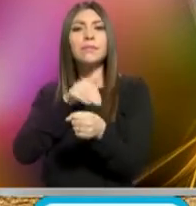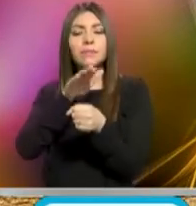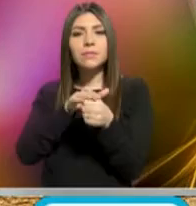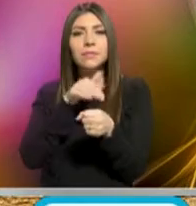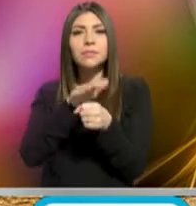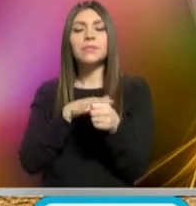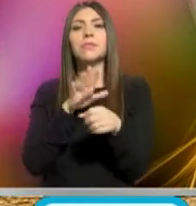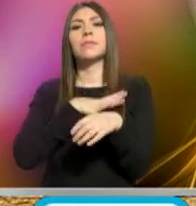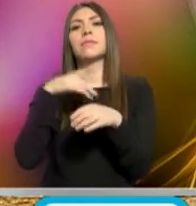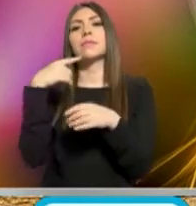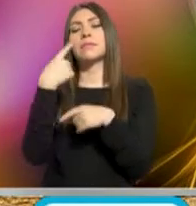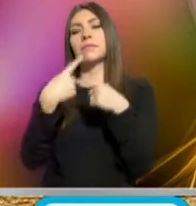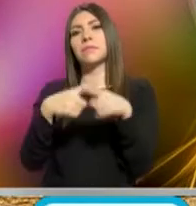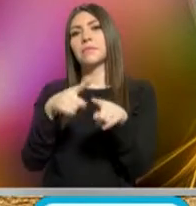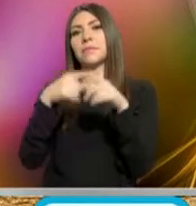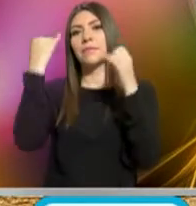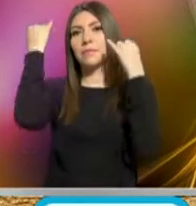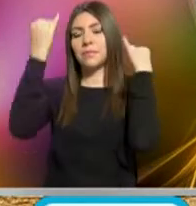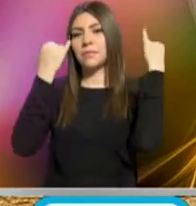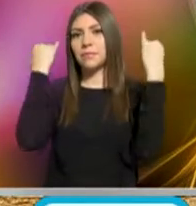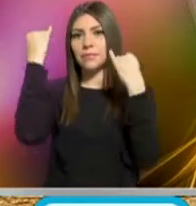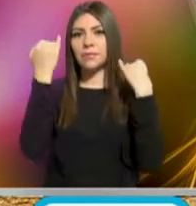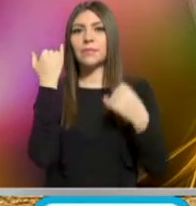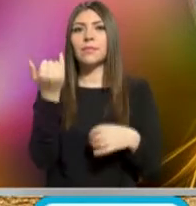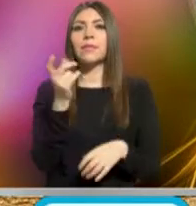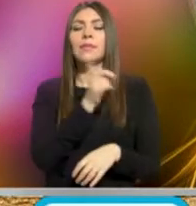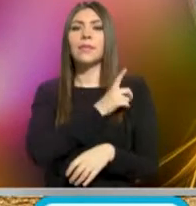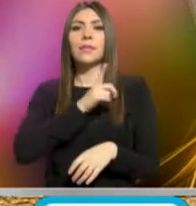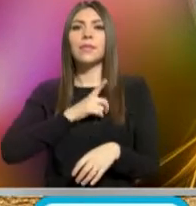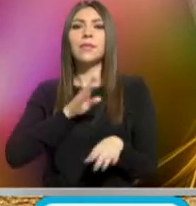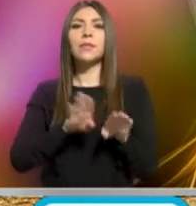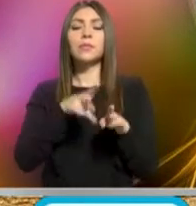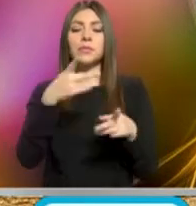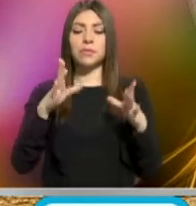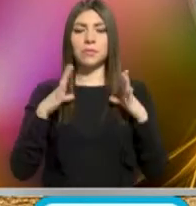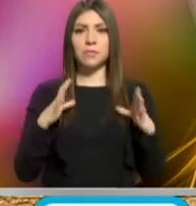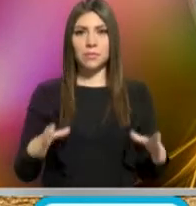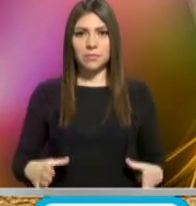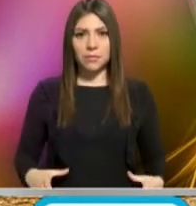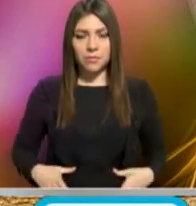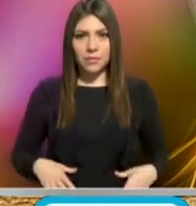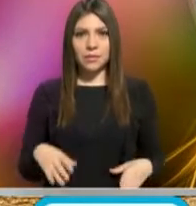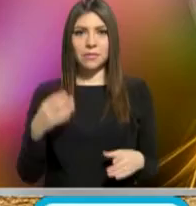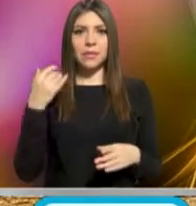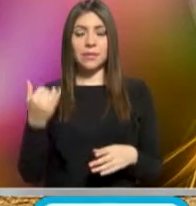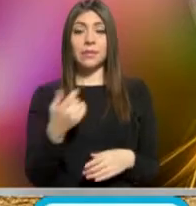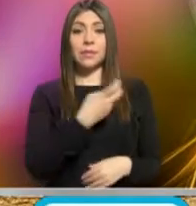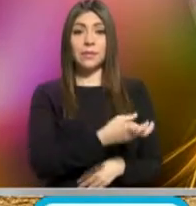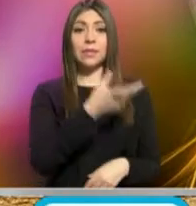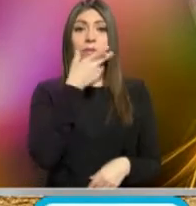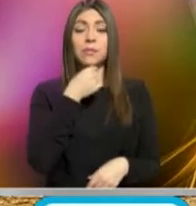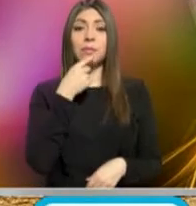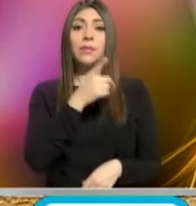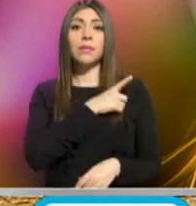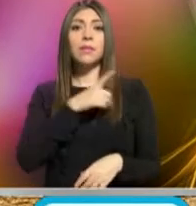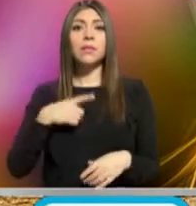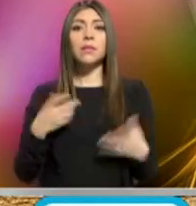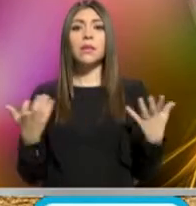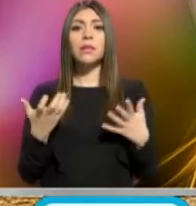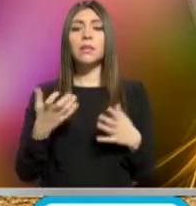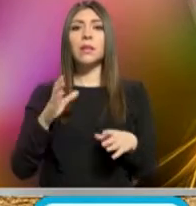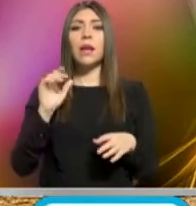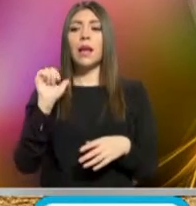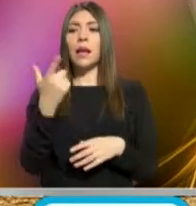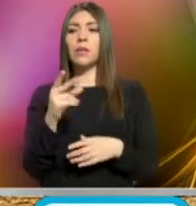esta imaginación hacia lo creativo, que tenía que ver con la fuerza física, con el empuje. Era un hombre que si tenía que hacer algo no